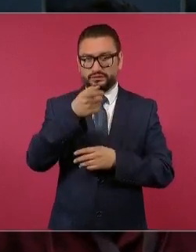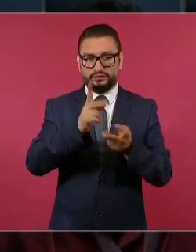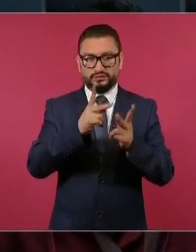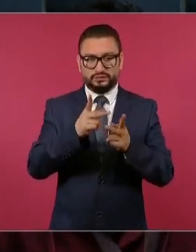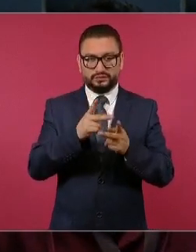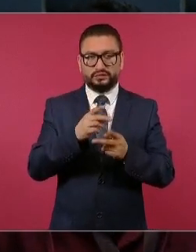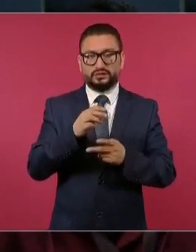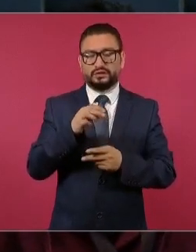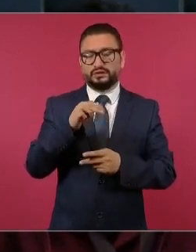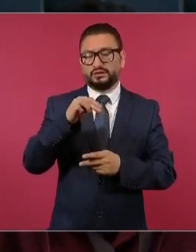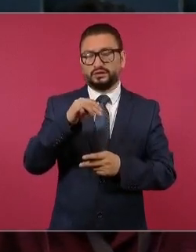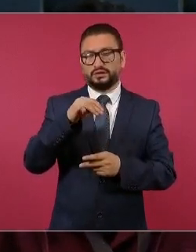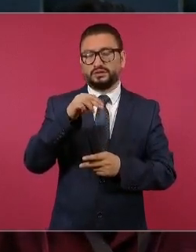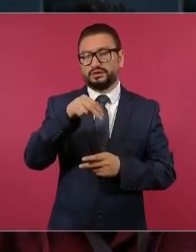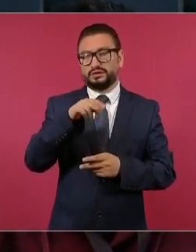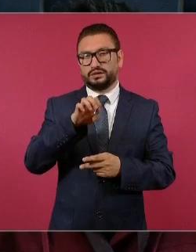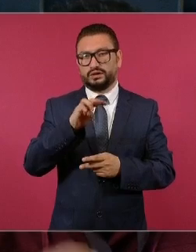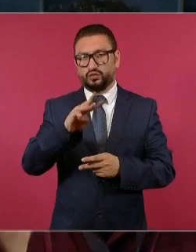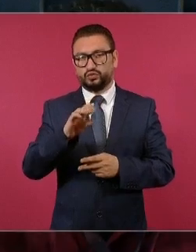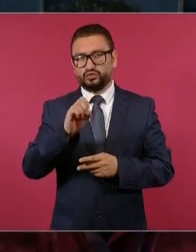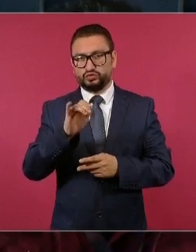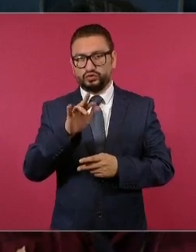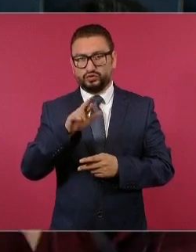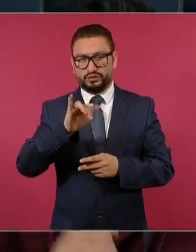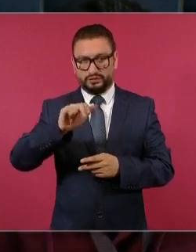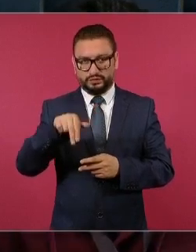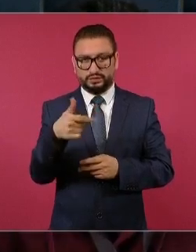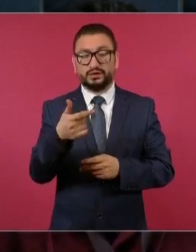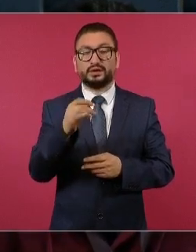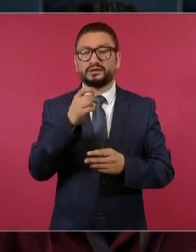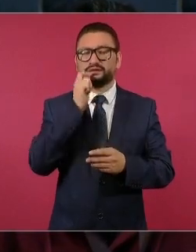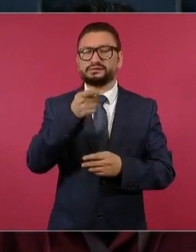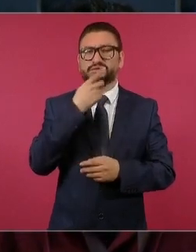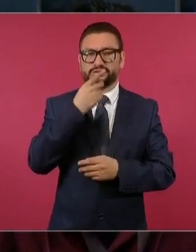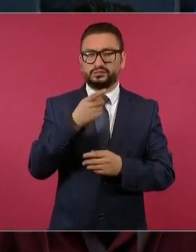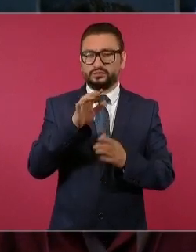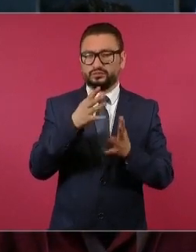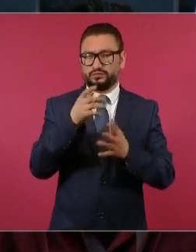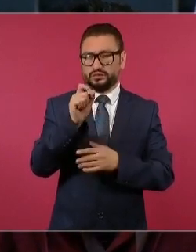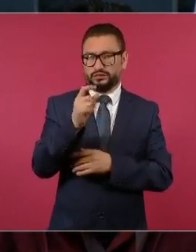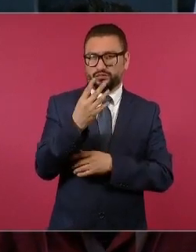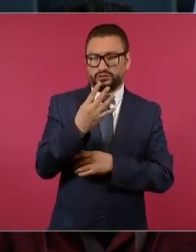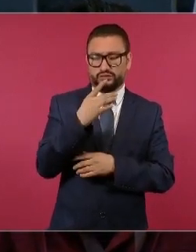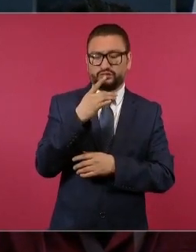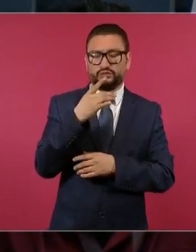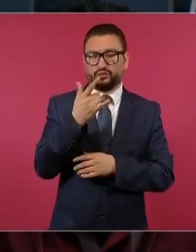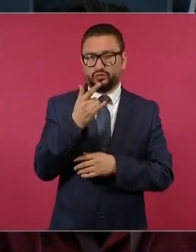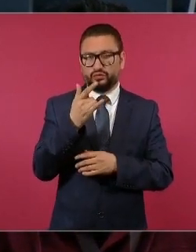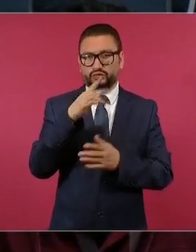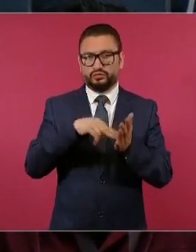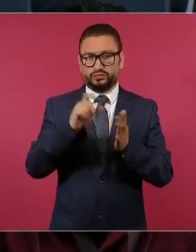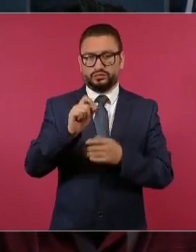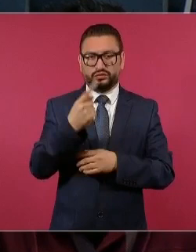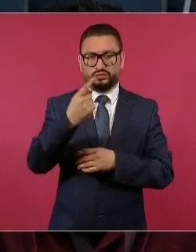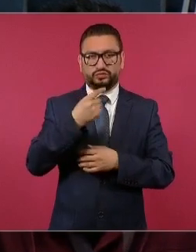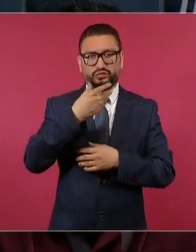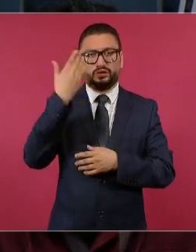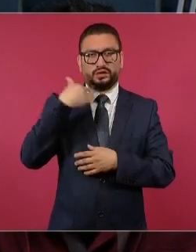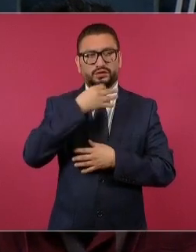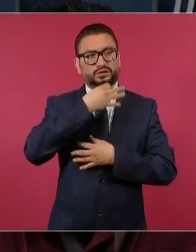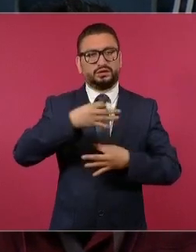del nearshoring y yo recordaba justamente que un 24 de julio del año 2021, usted ofreció un